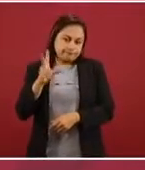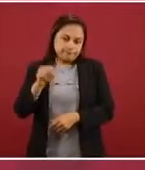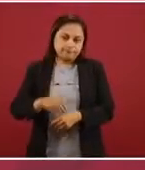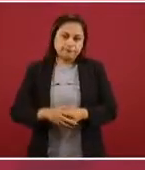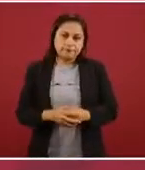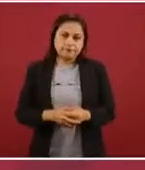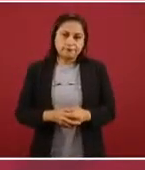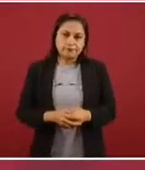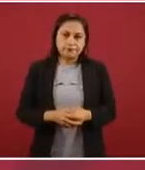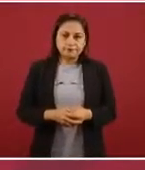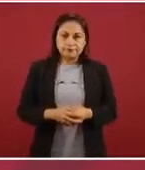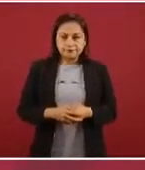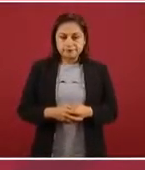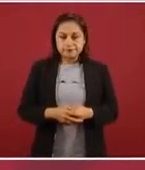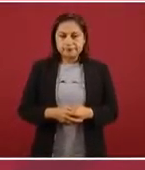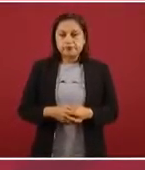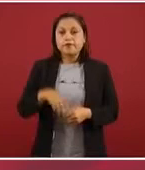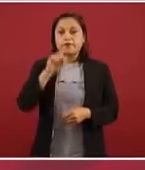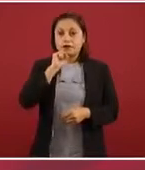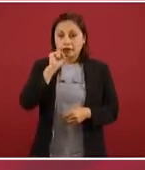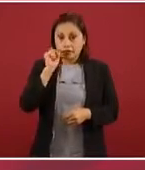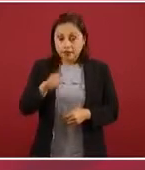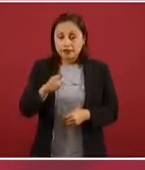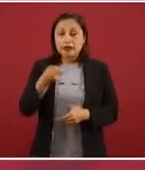que las elecciones